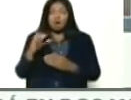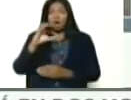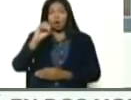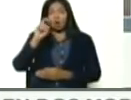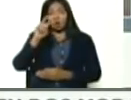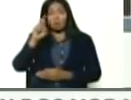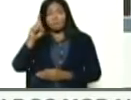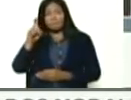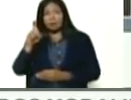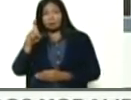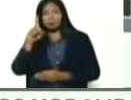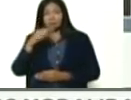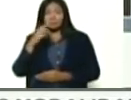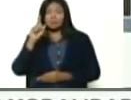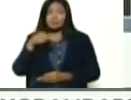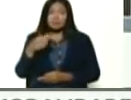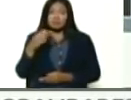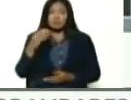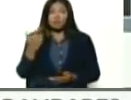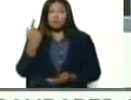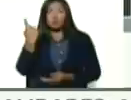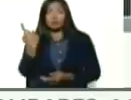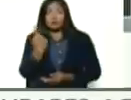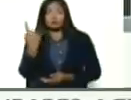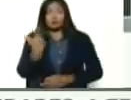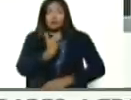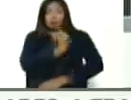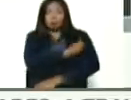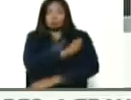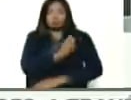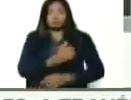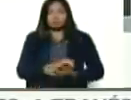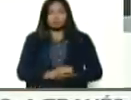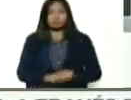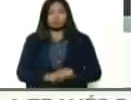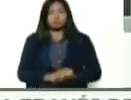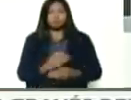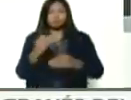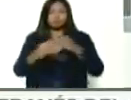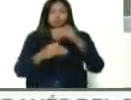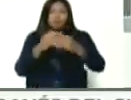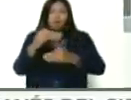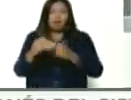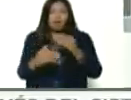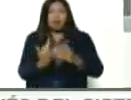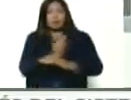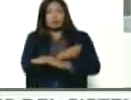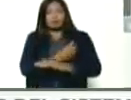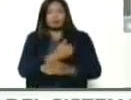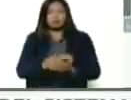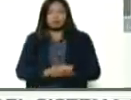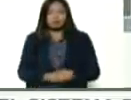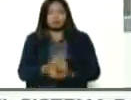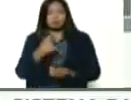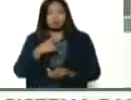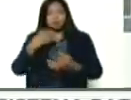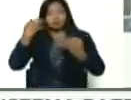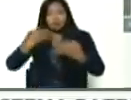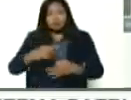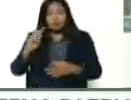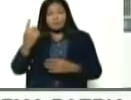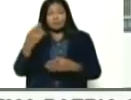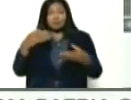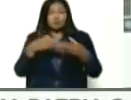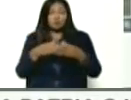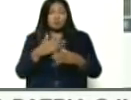también es una sola postura la vacunación va a ir avanzando paso a paso estoy seguro esta es la primera